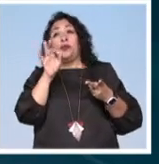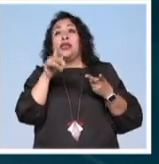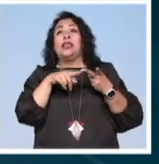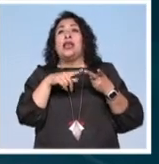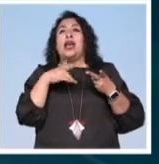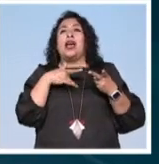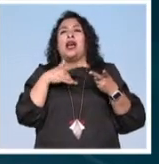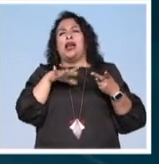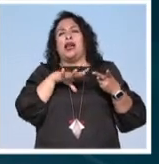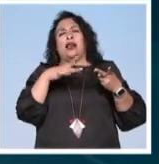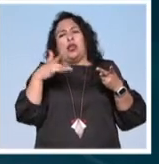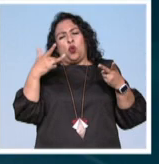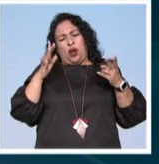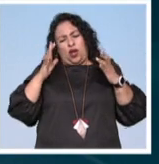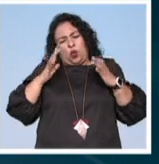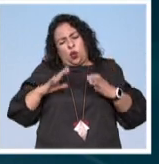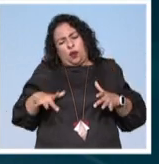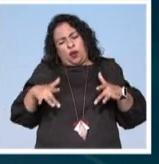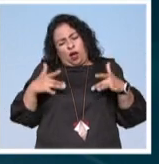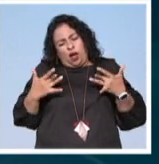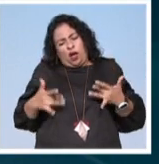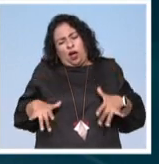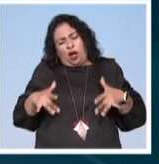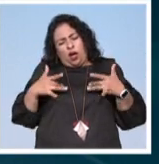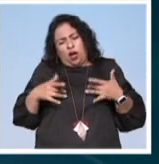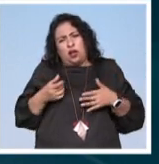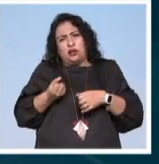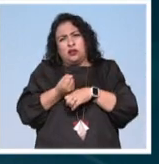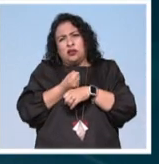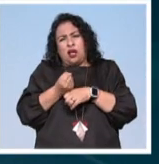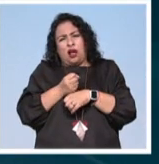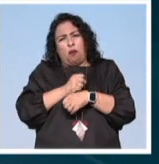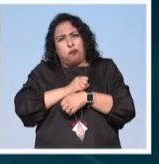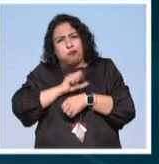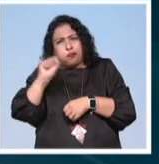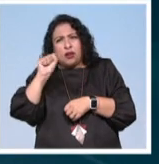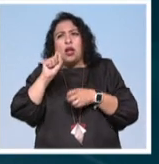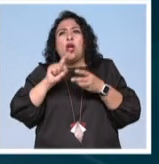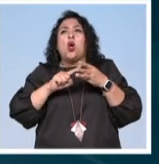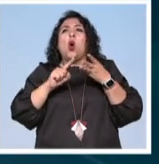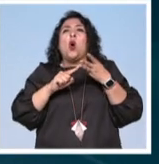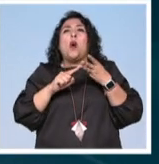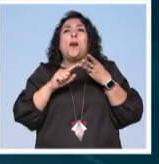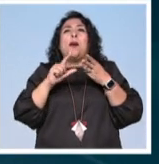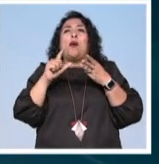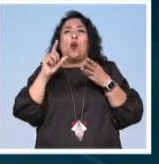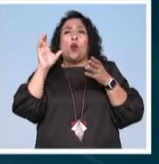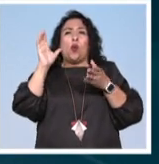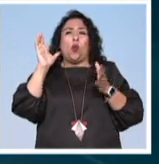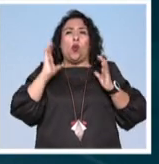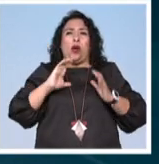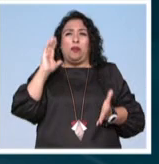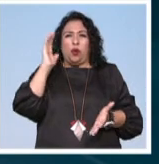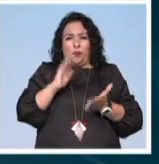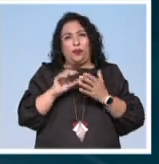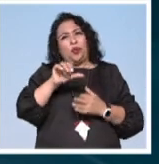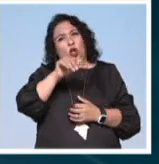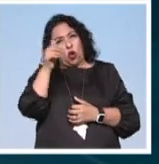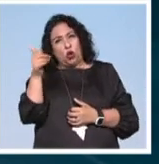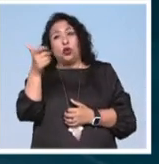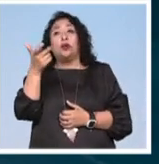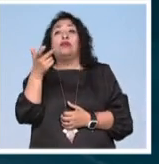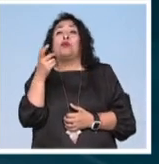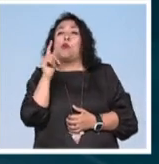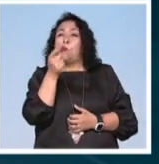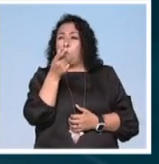el dolor general en todo el cuerpo, la presión sanguínea alta o la disminución de la formación ósea. Por otro lado, los